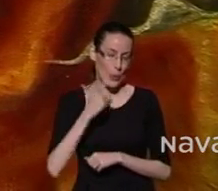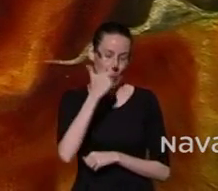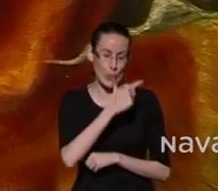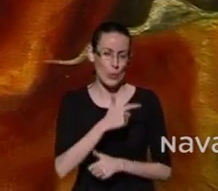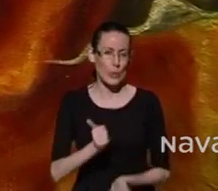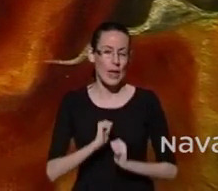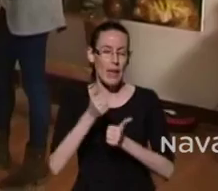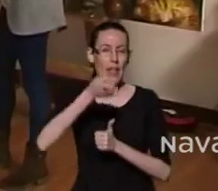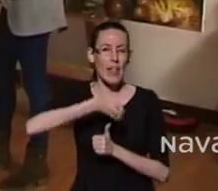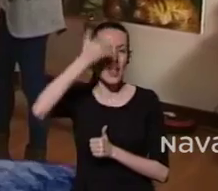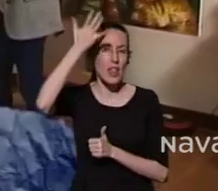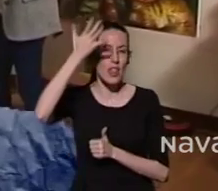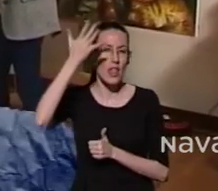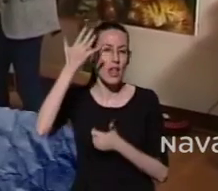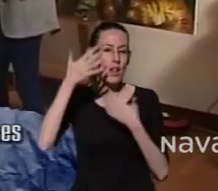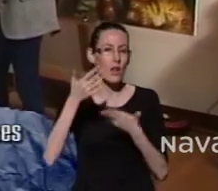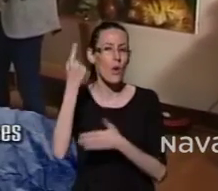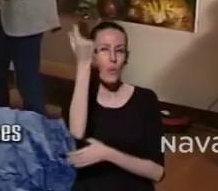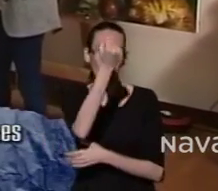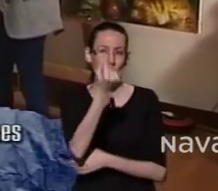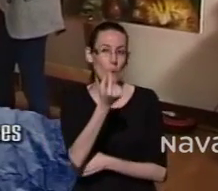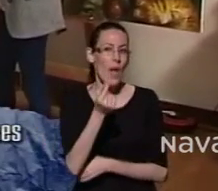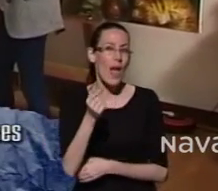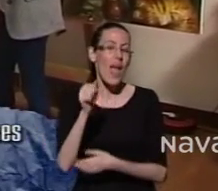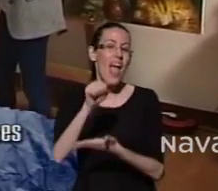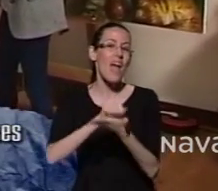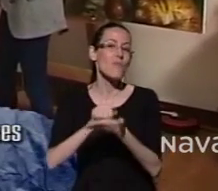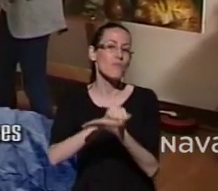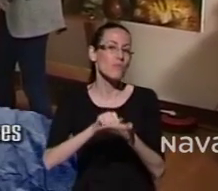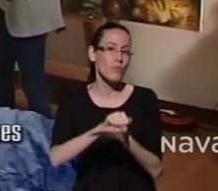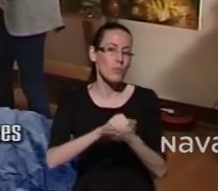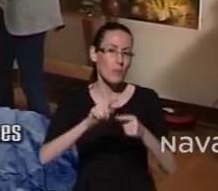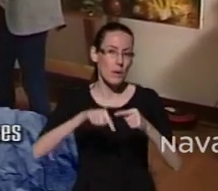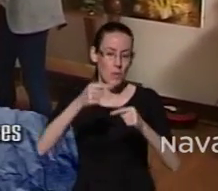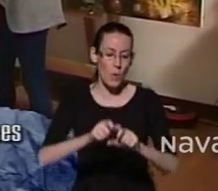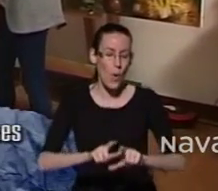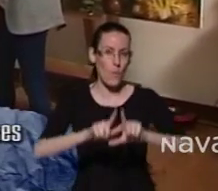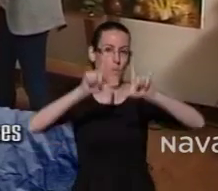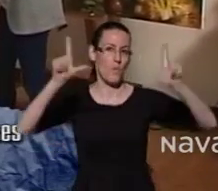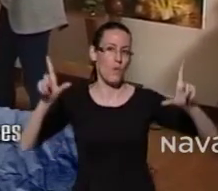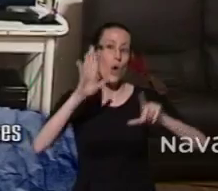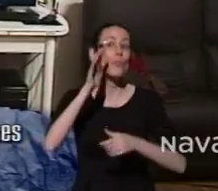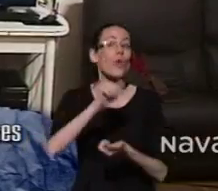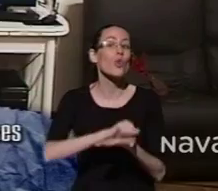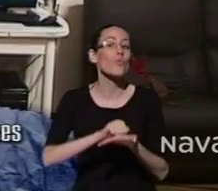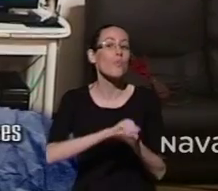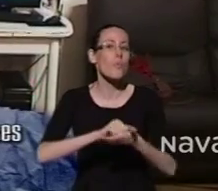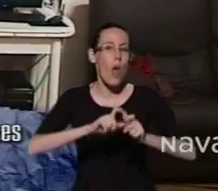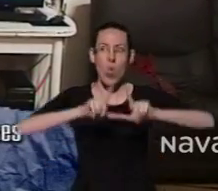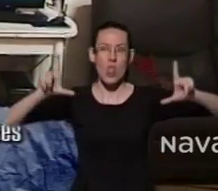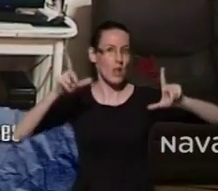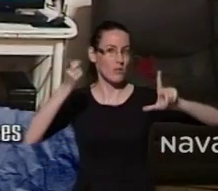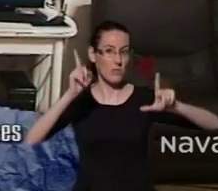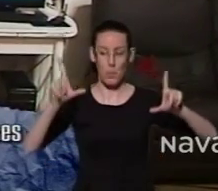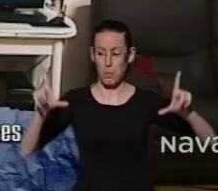empiezas con la idea, plasmas esa idea en un boceto y después eso lo trasladas a un tamaño mayor. El boceto no lo hago en este tamaño, el boceto es en un DIN